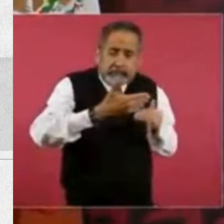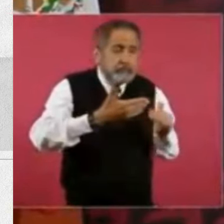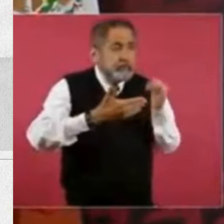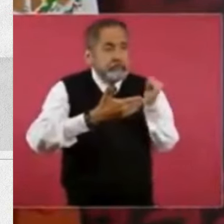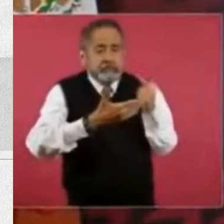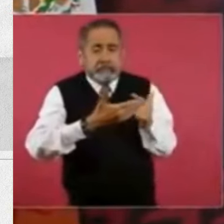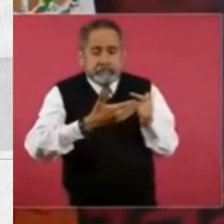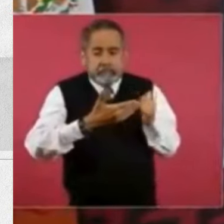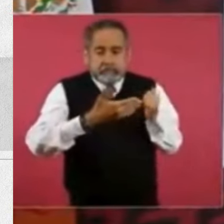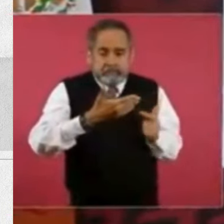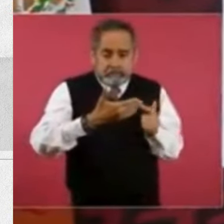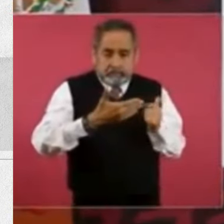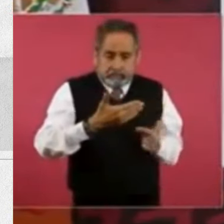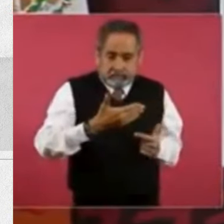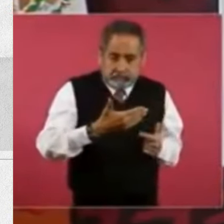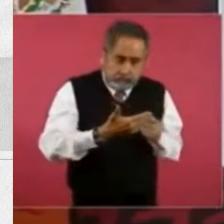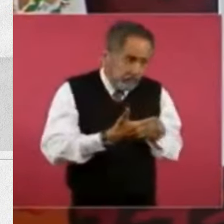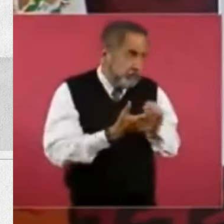hay